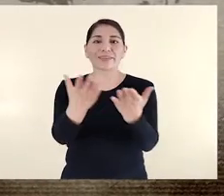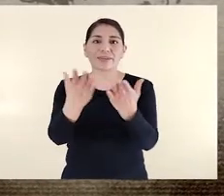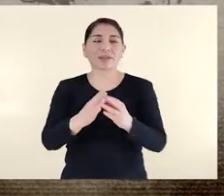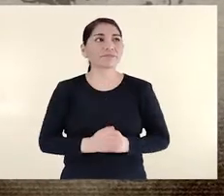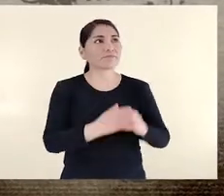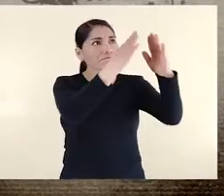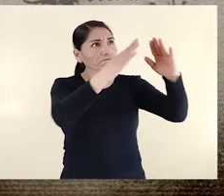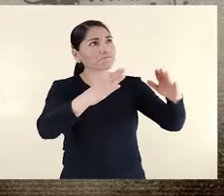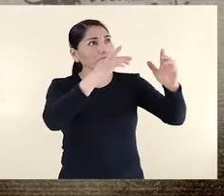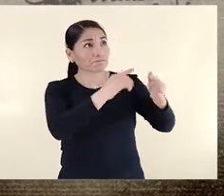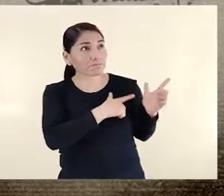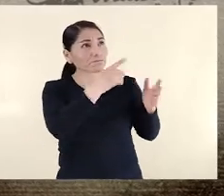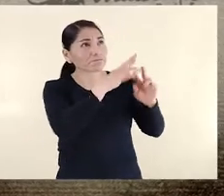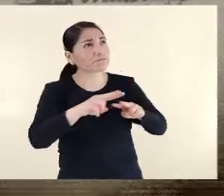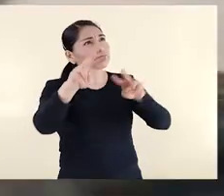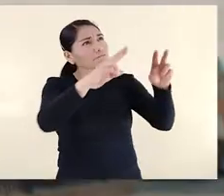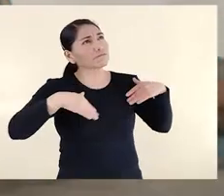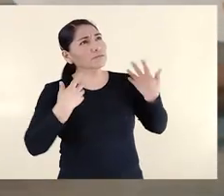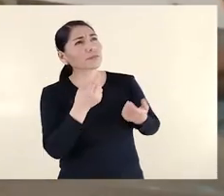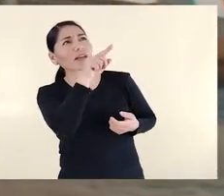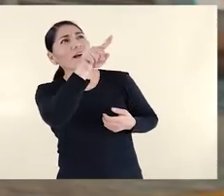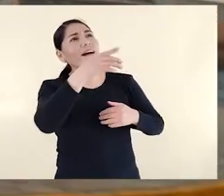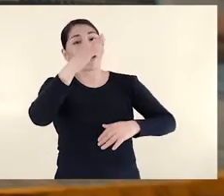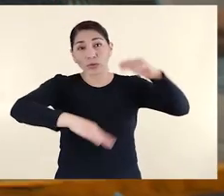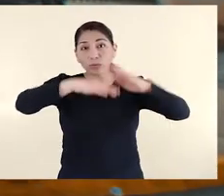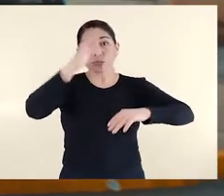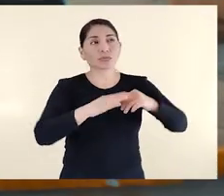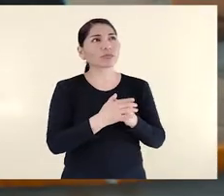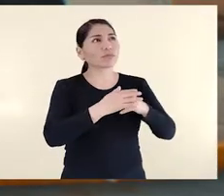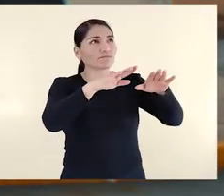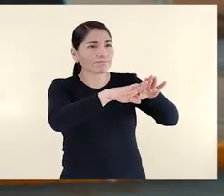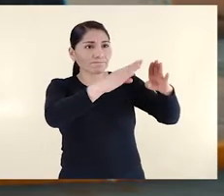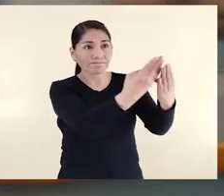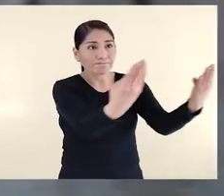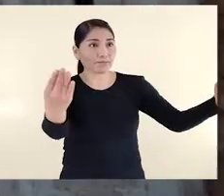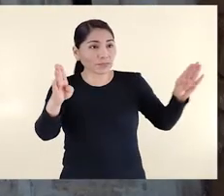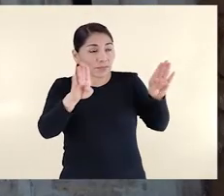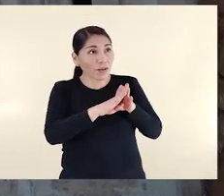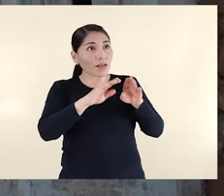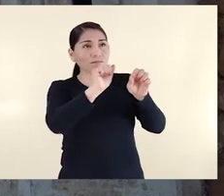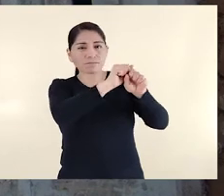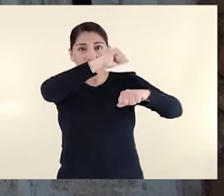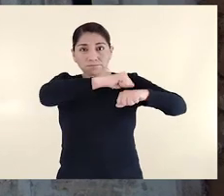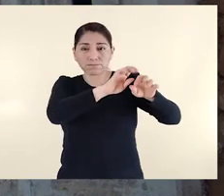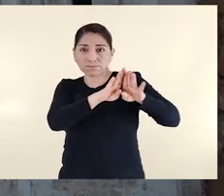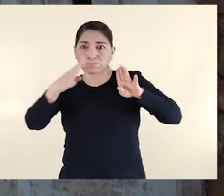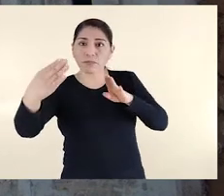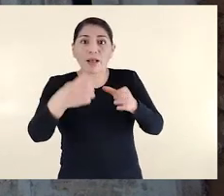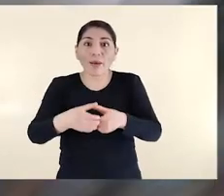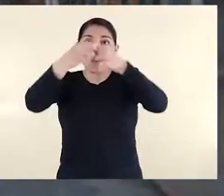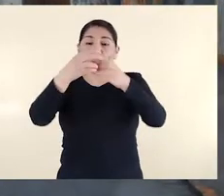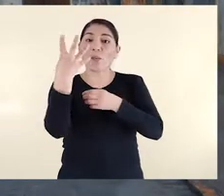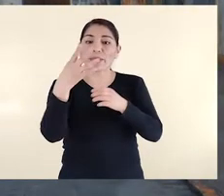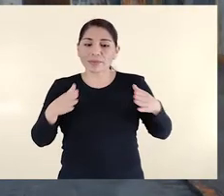un penal, la parte norte un colegio. En su fachada podemos vislumbrar todo lo que fue. Una construcción de planta cuadrada